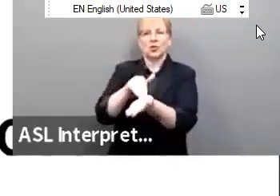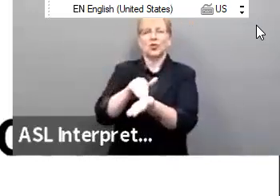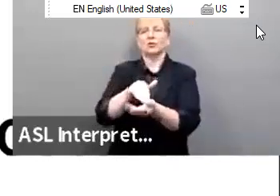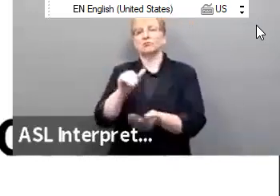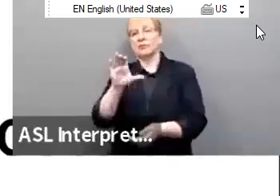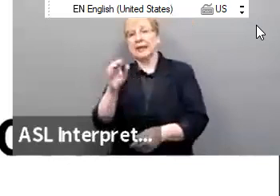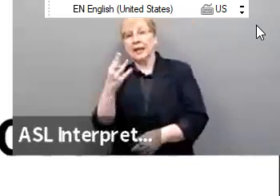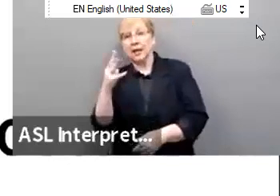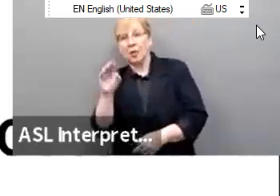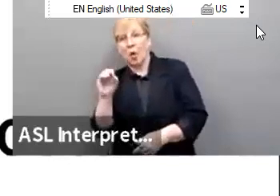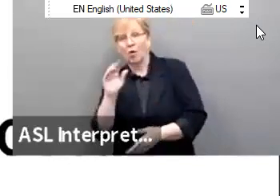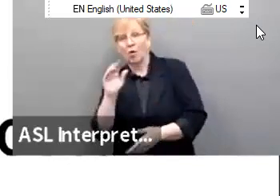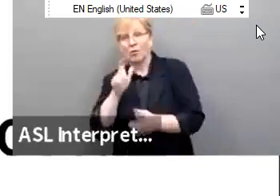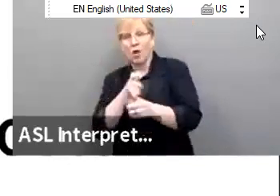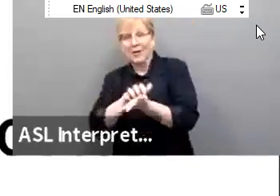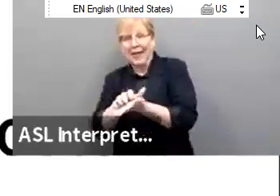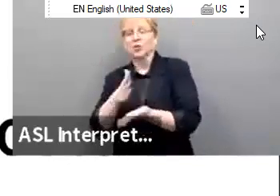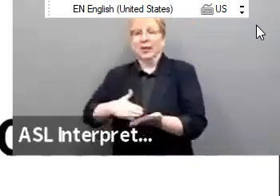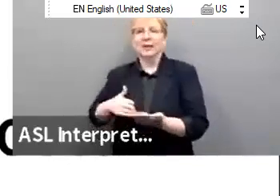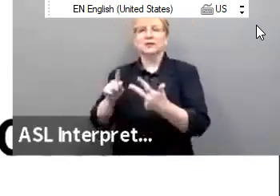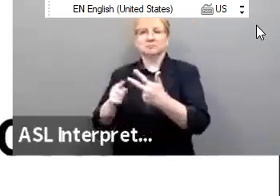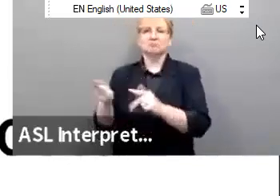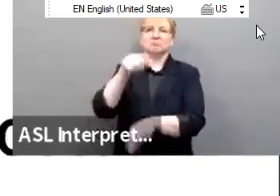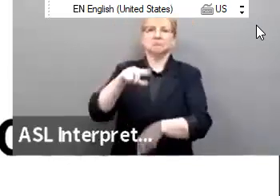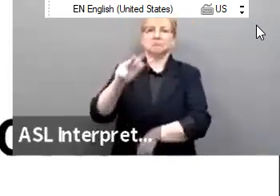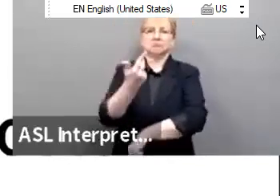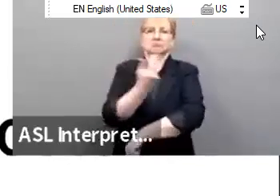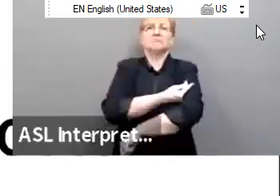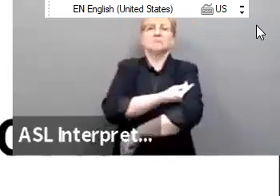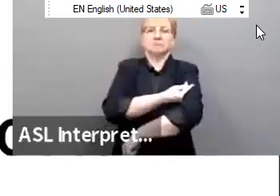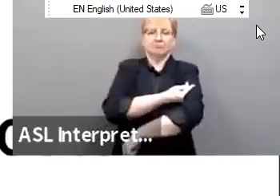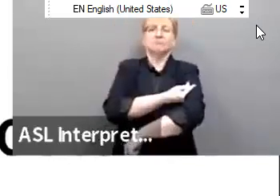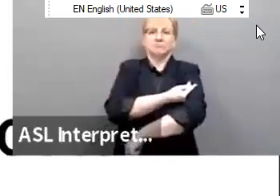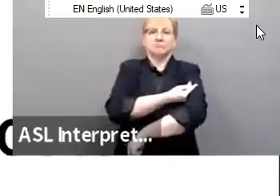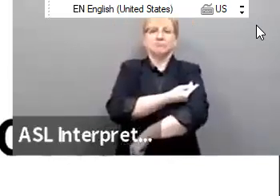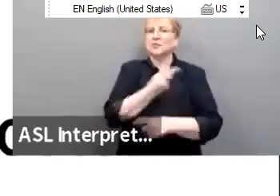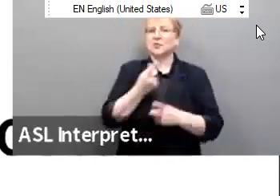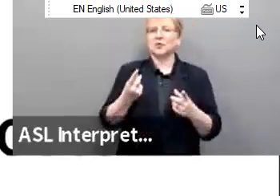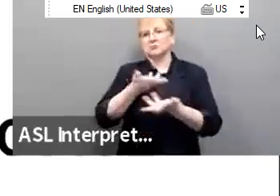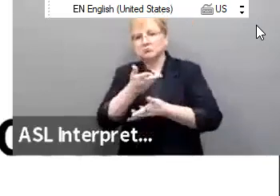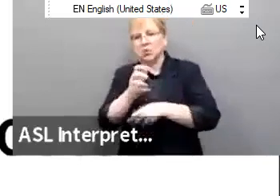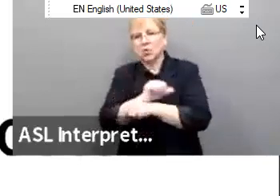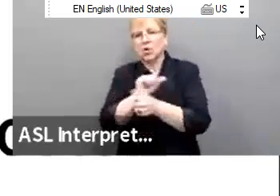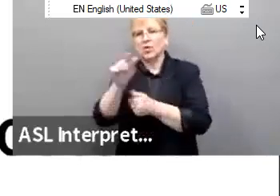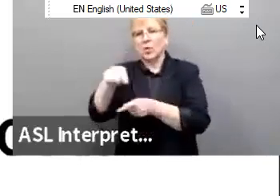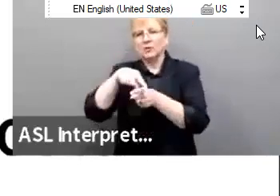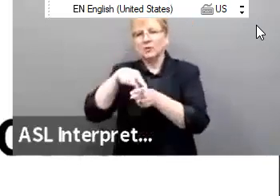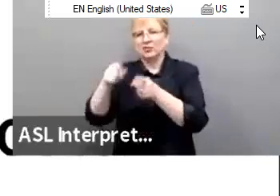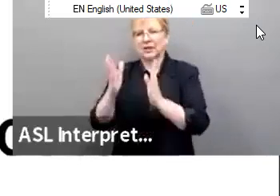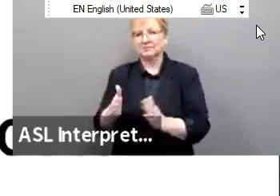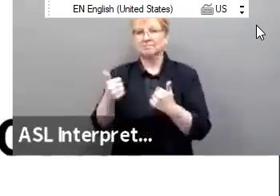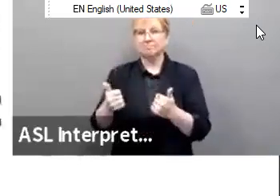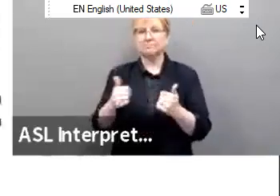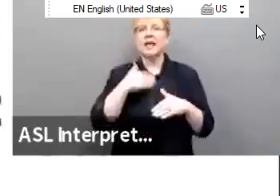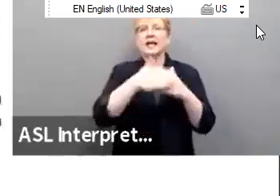va a decir si usted califica, pero realmente estamos alentando a los que tienen inmunodeficiencia o trasplantes o que están